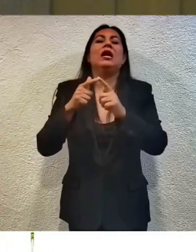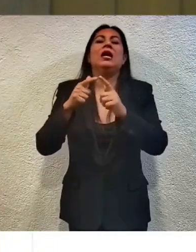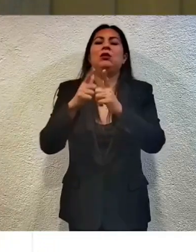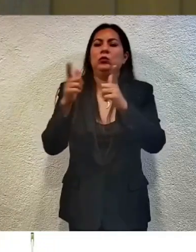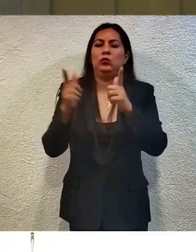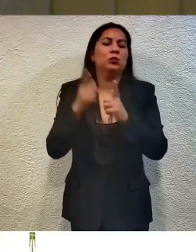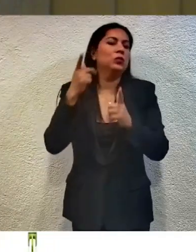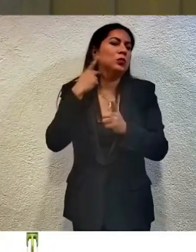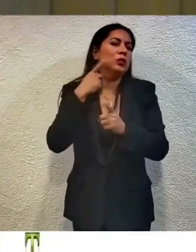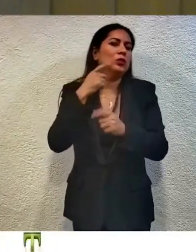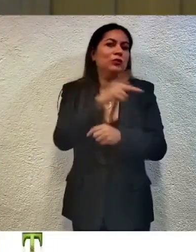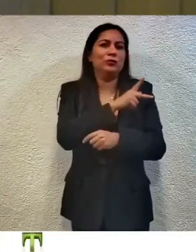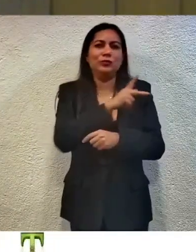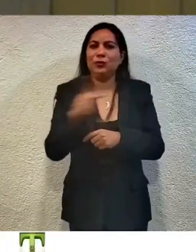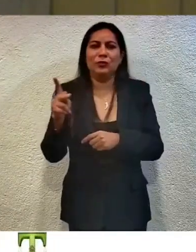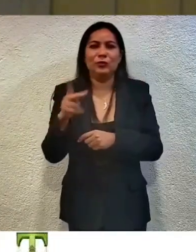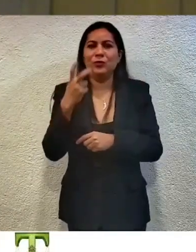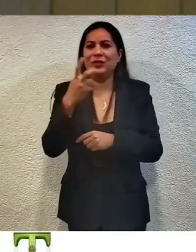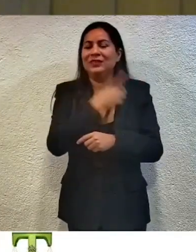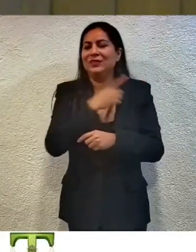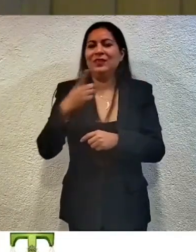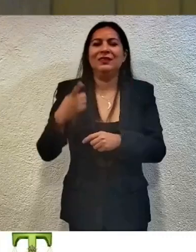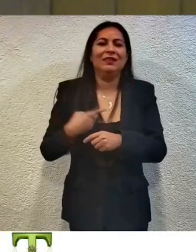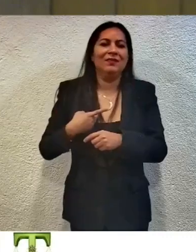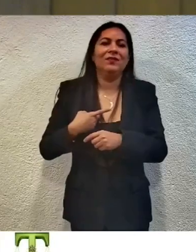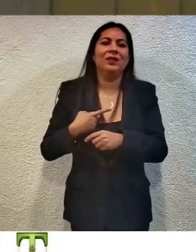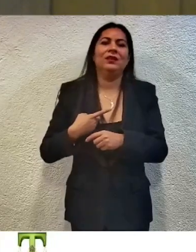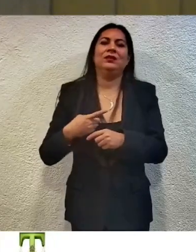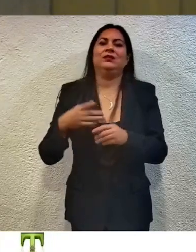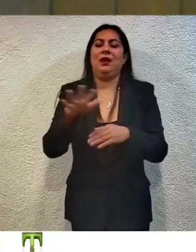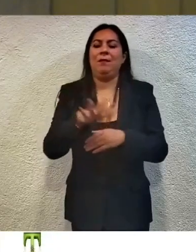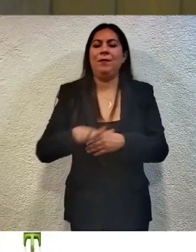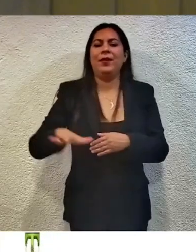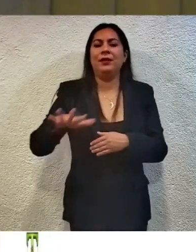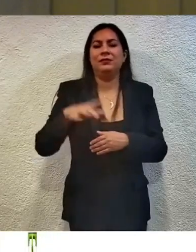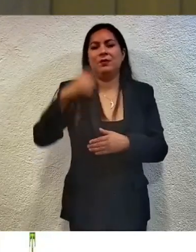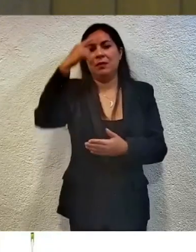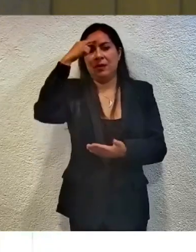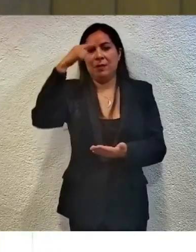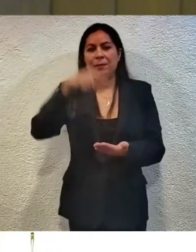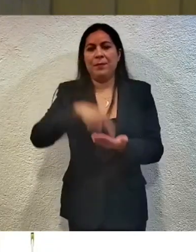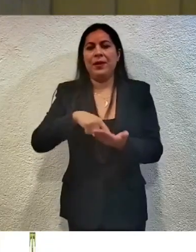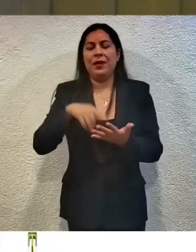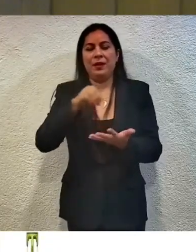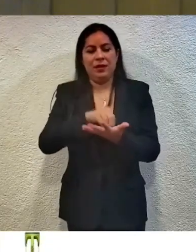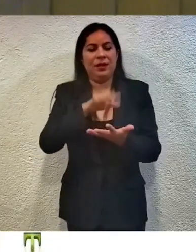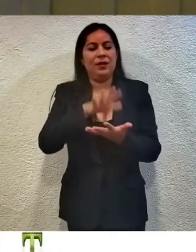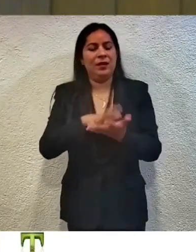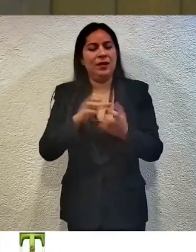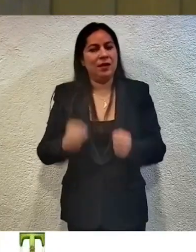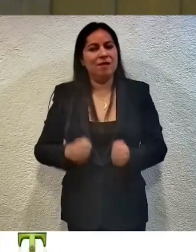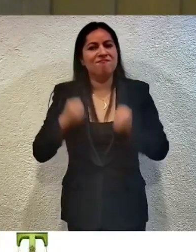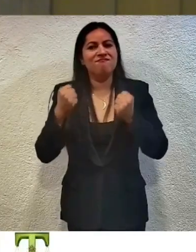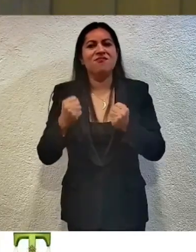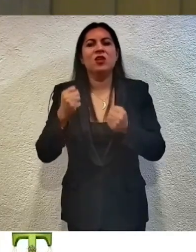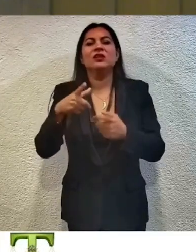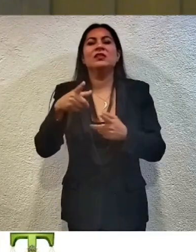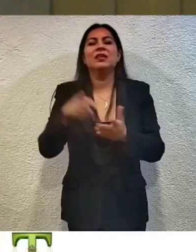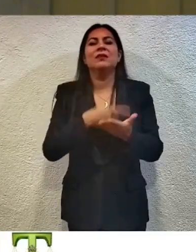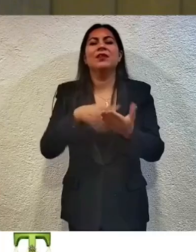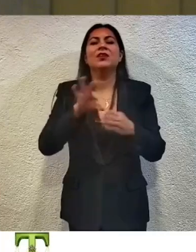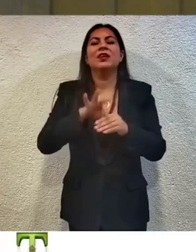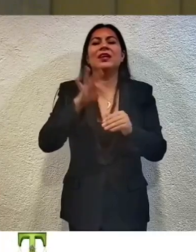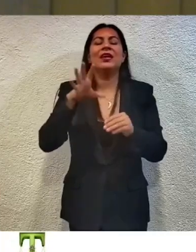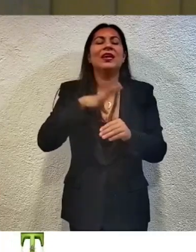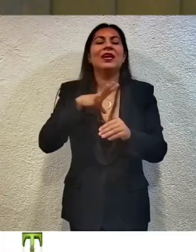políticos, por lo que ella debe ser la base para estatuir el real reflejo electoral que cada